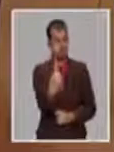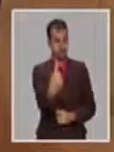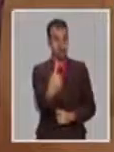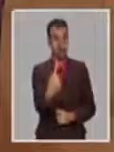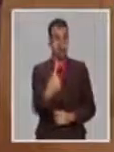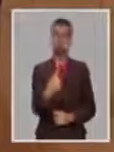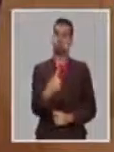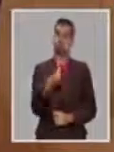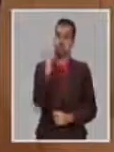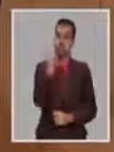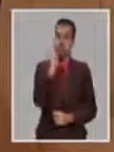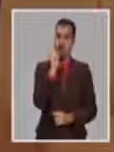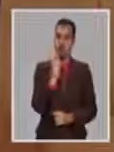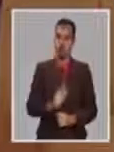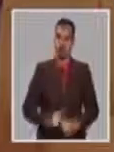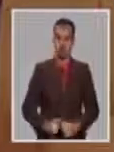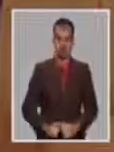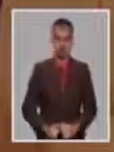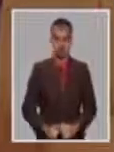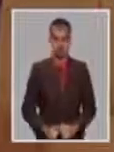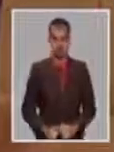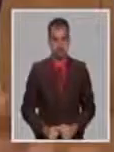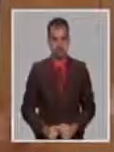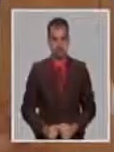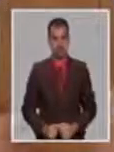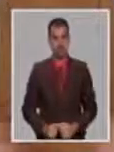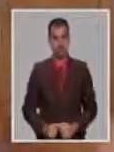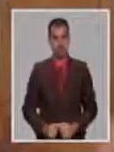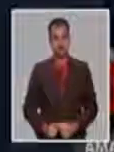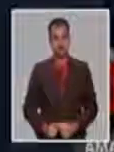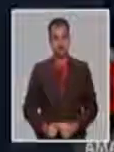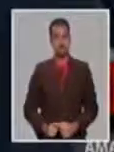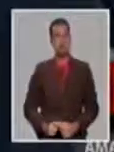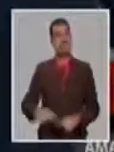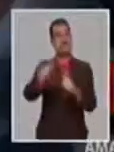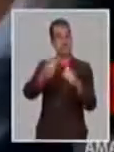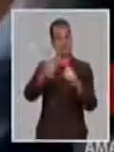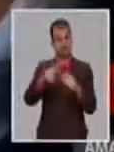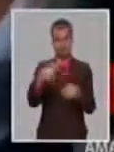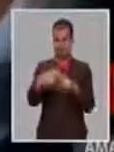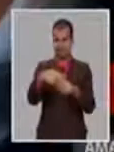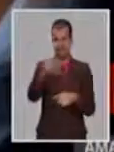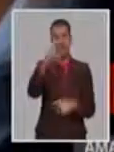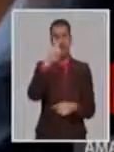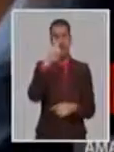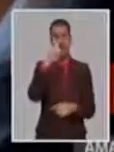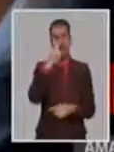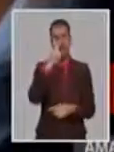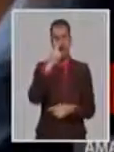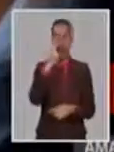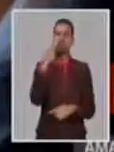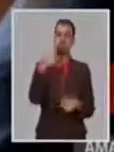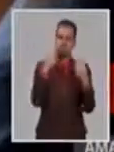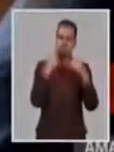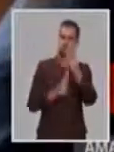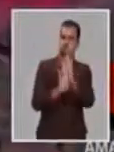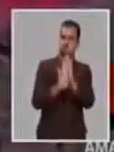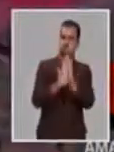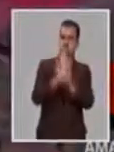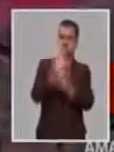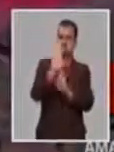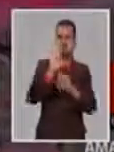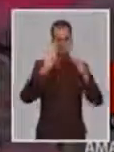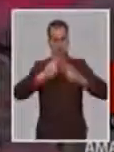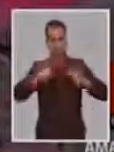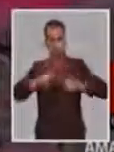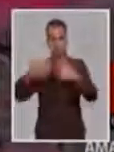indeed. Wow. Con asombro, la televisora estadounidense CNN se acercó a los avances de Cuba en el